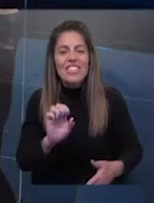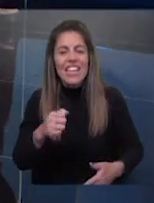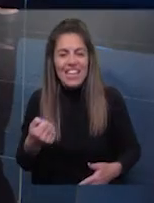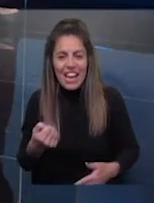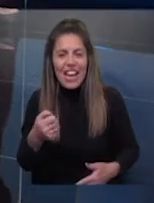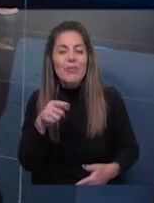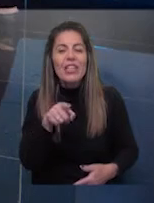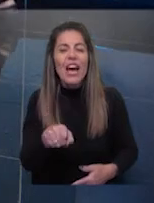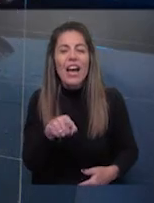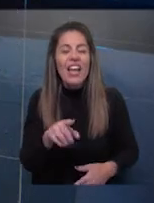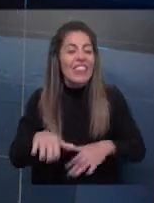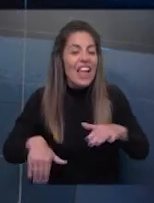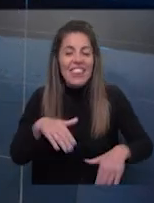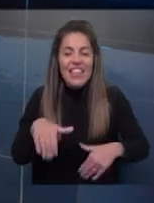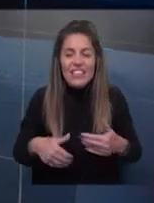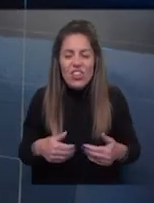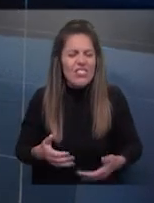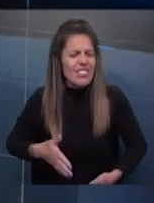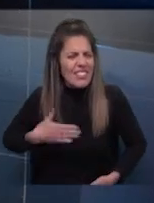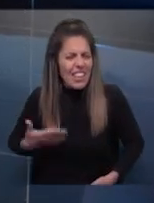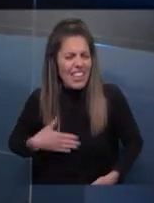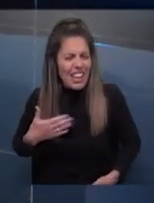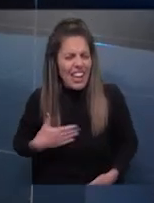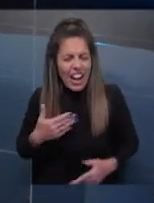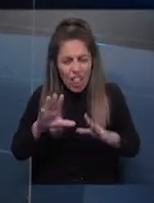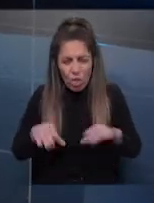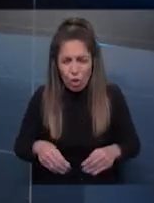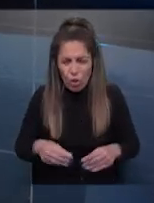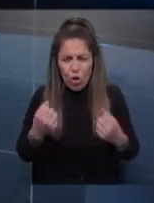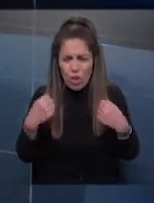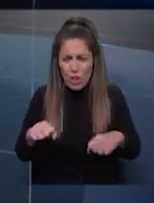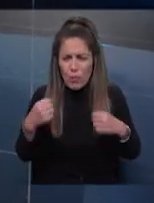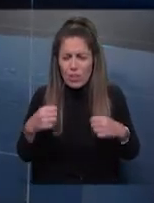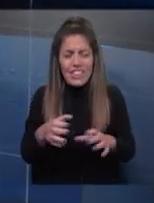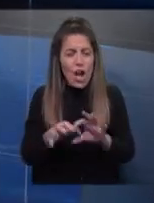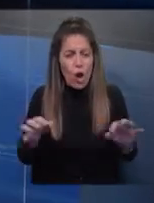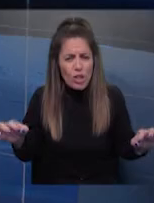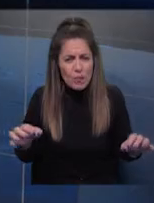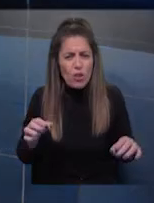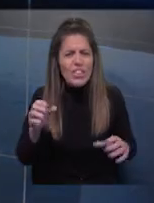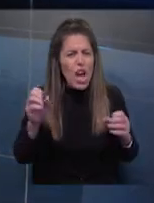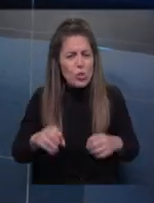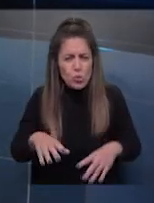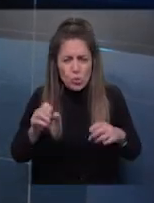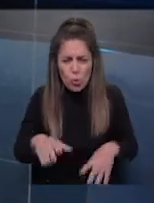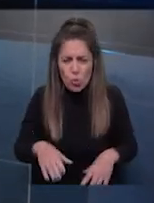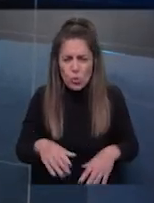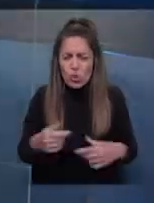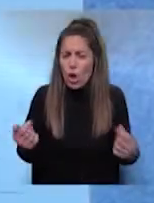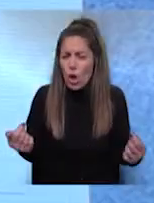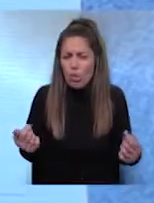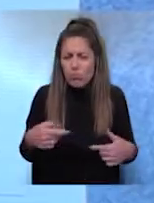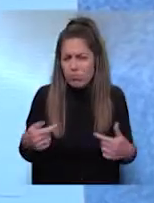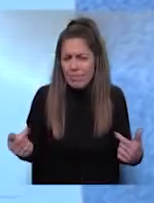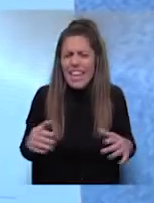Ahí está. Mire. Se pasan quejando todos los deportistas olímpicos que el SENA está sucio, que el SENA esto, que el SENA está lo